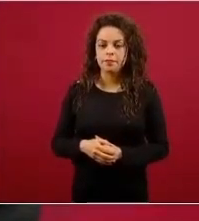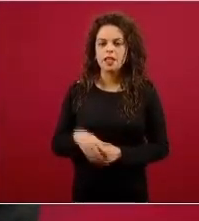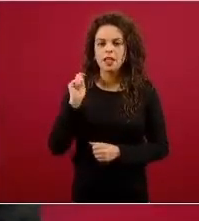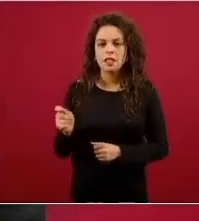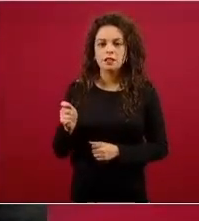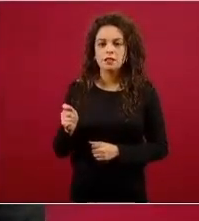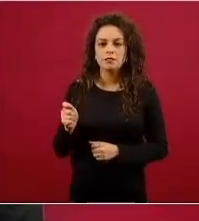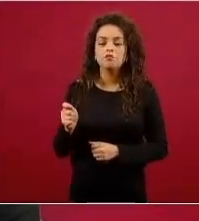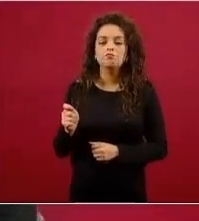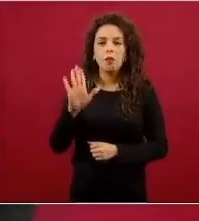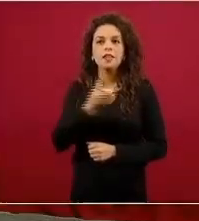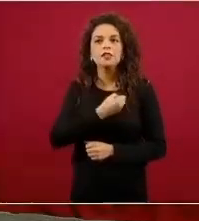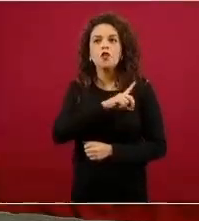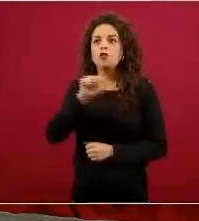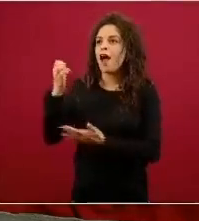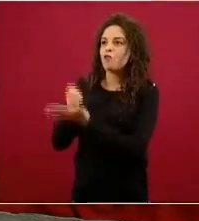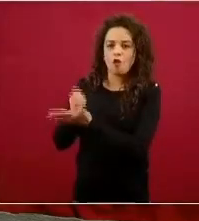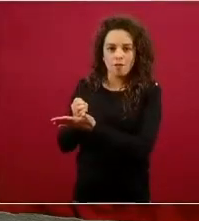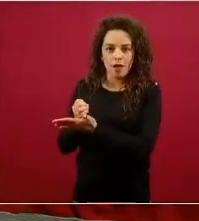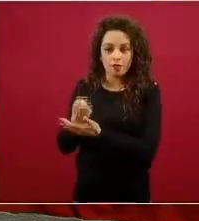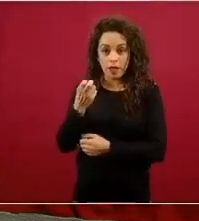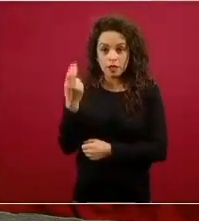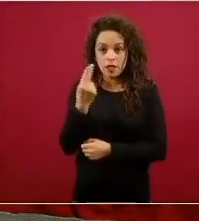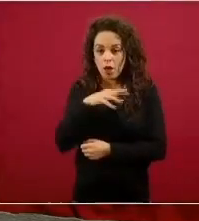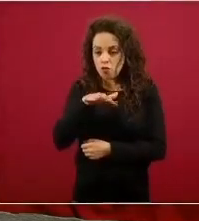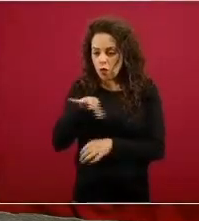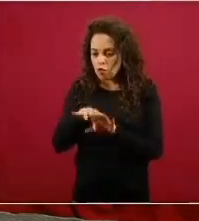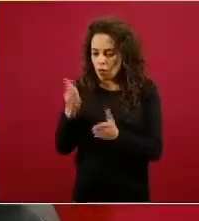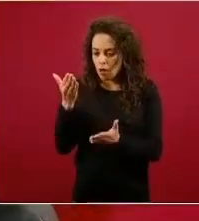economía. Entonces hay que estar encontrando los balances.